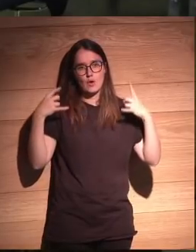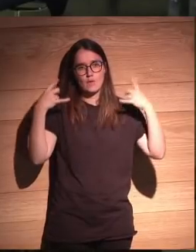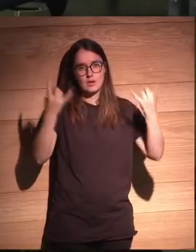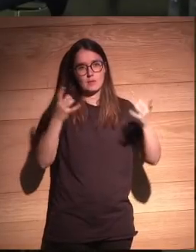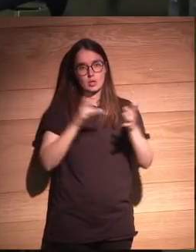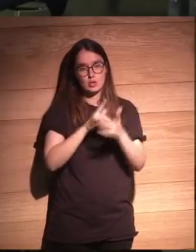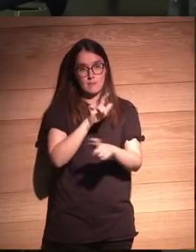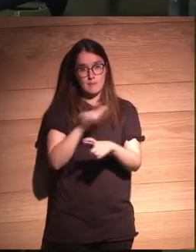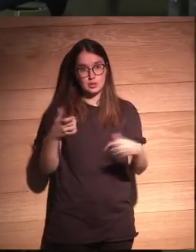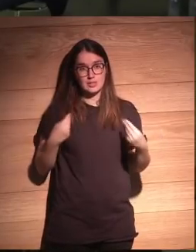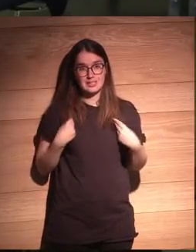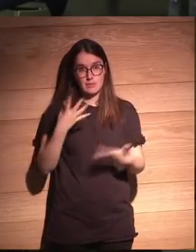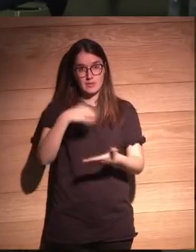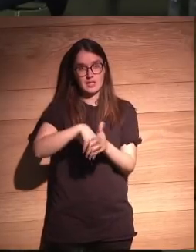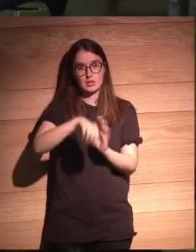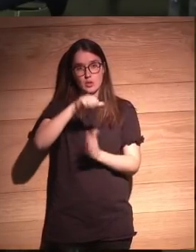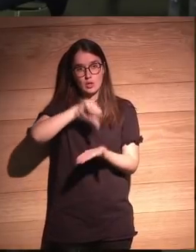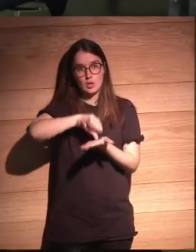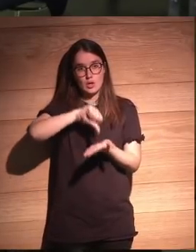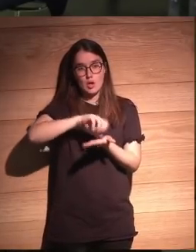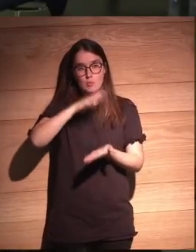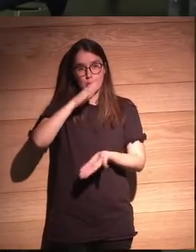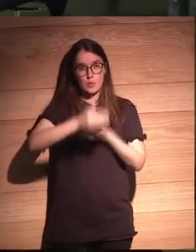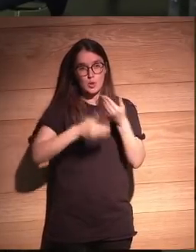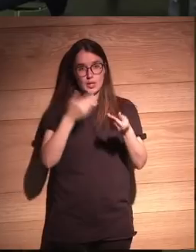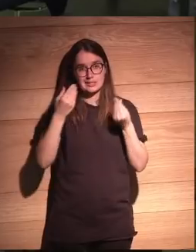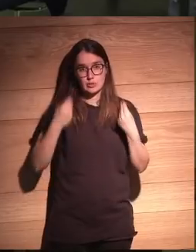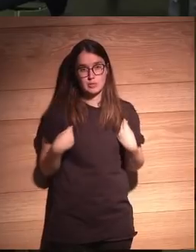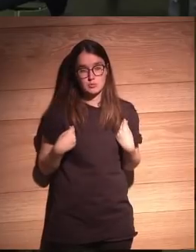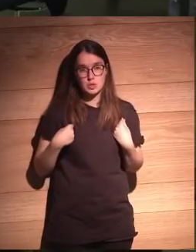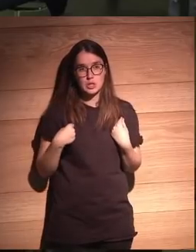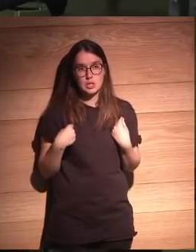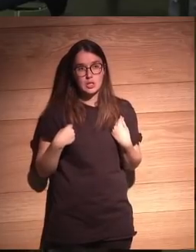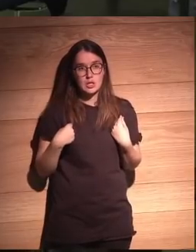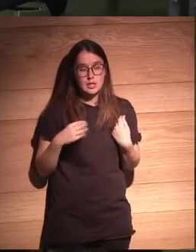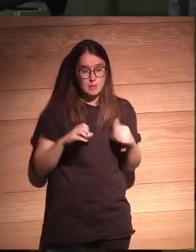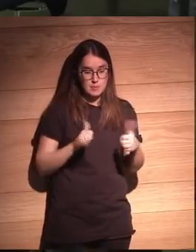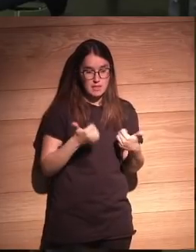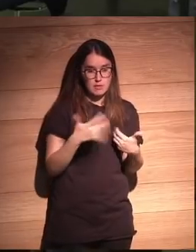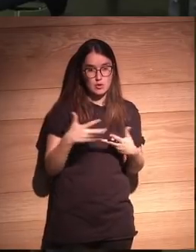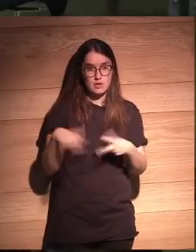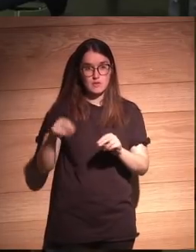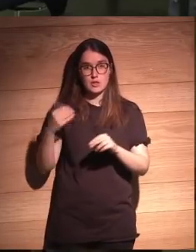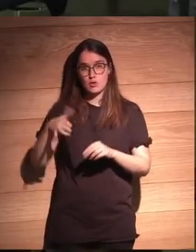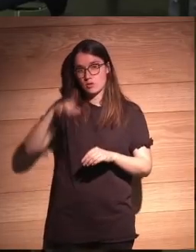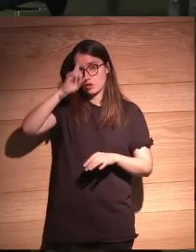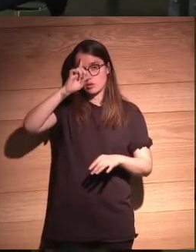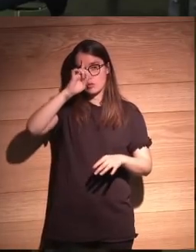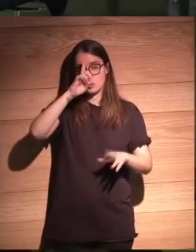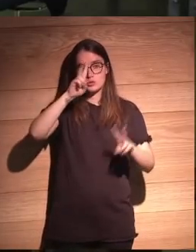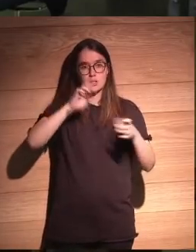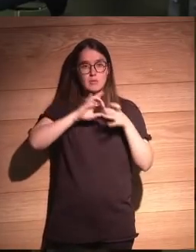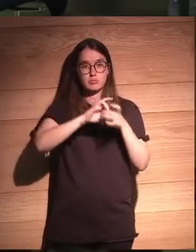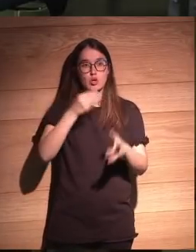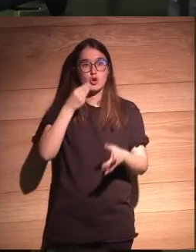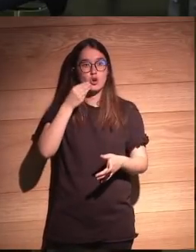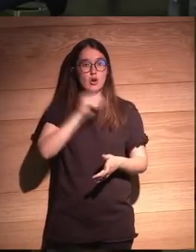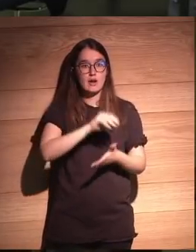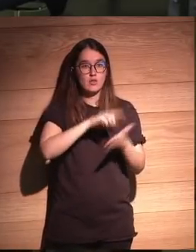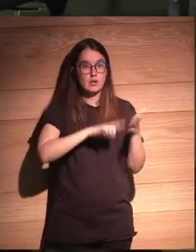gente viviendo en la ciudad y porque ese proceso que no sabíamos dónde empezaba y dónde acababa, que tiene que ver con la congelación de los alquileres, acaba